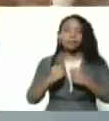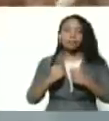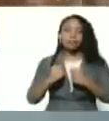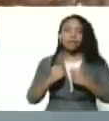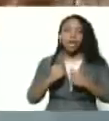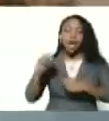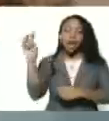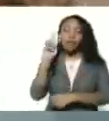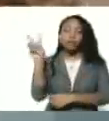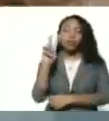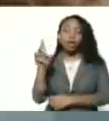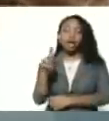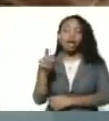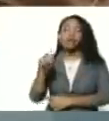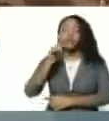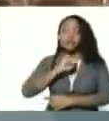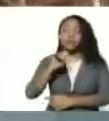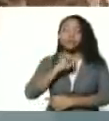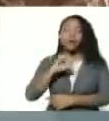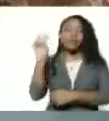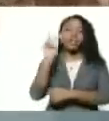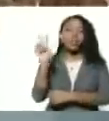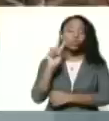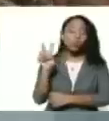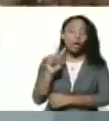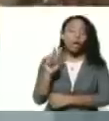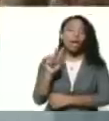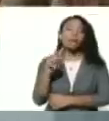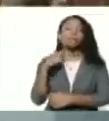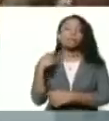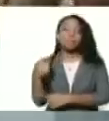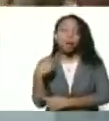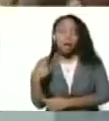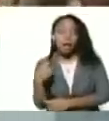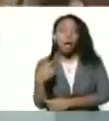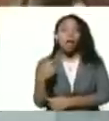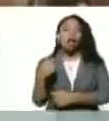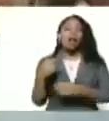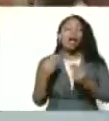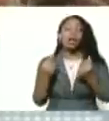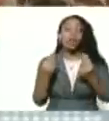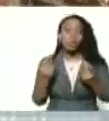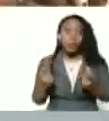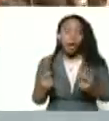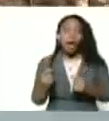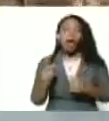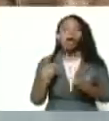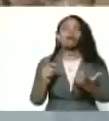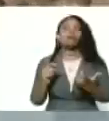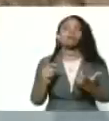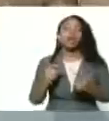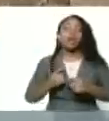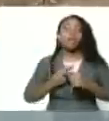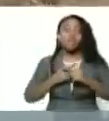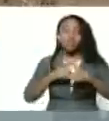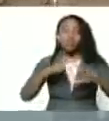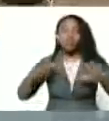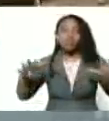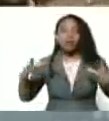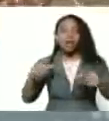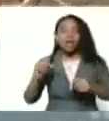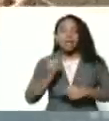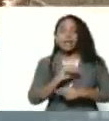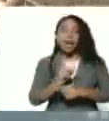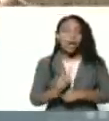la Venezuela sustentable, la Venezuela sustentada, la economía diversificada, la nueva economía que no dependa del